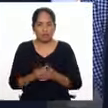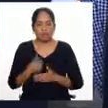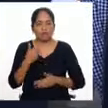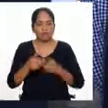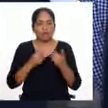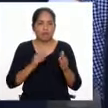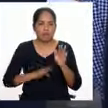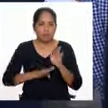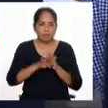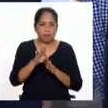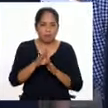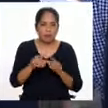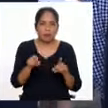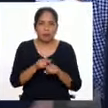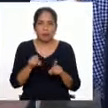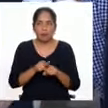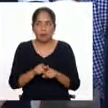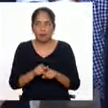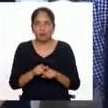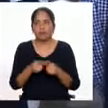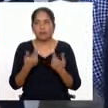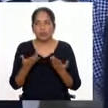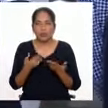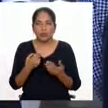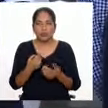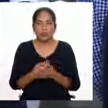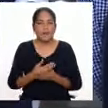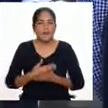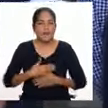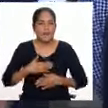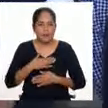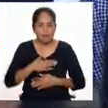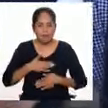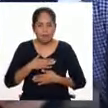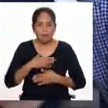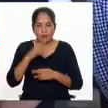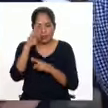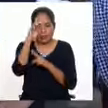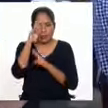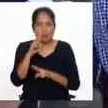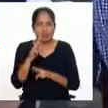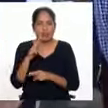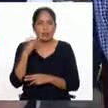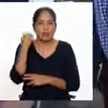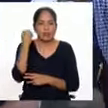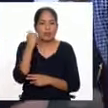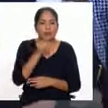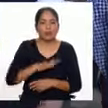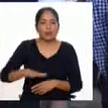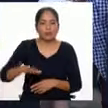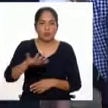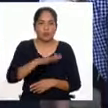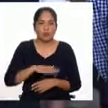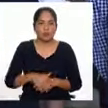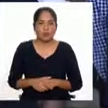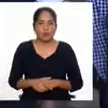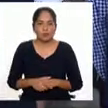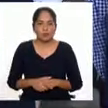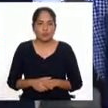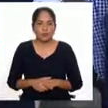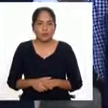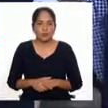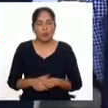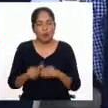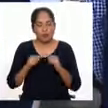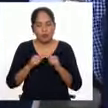adelante, para generar progreso y bienestar, respetando el derecho de todas y todos.